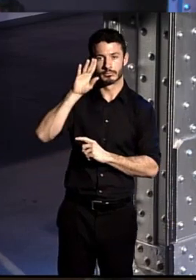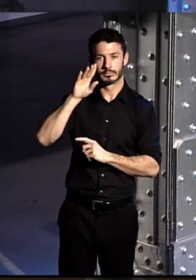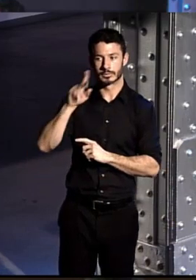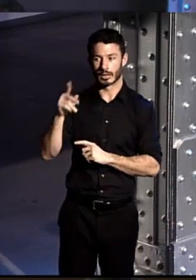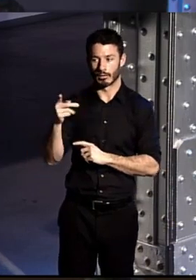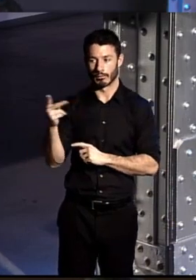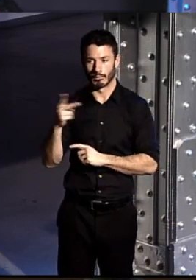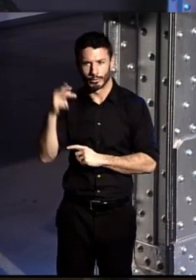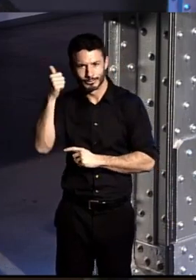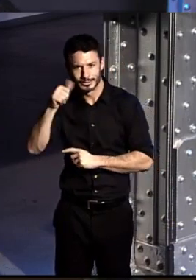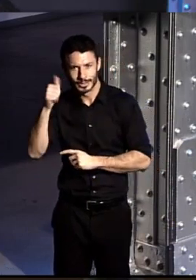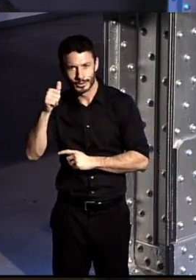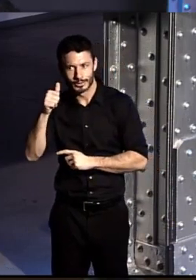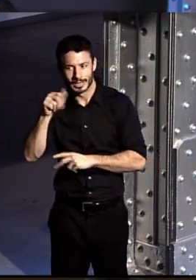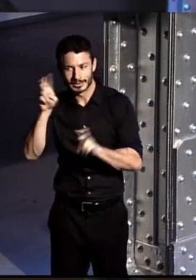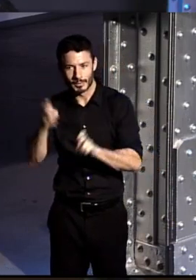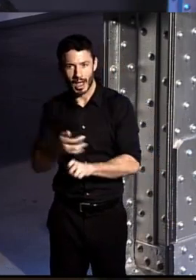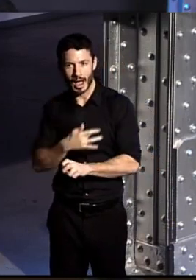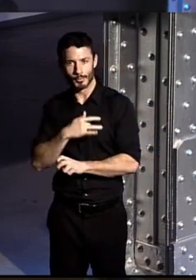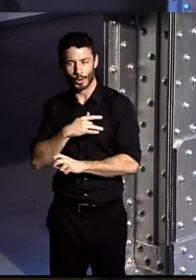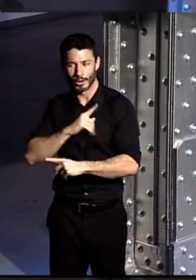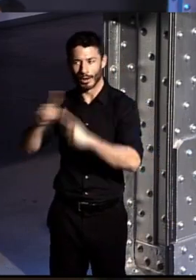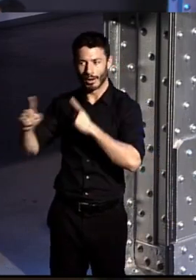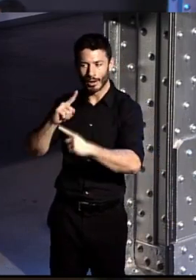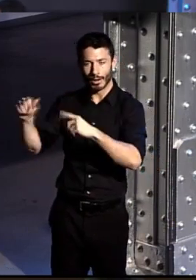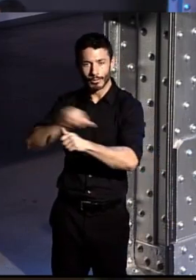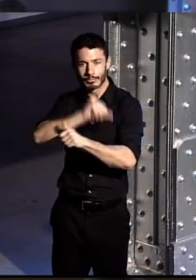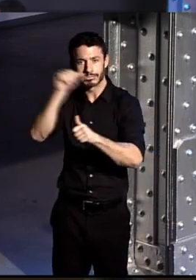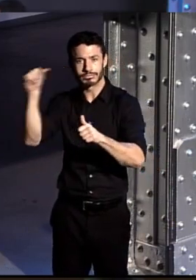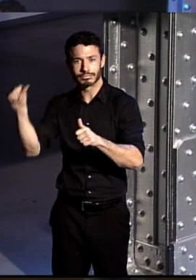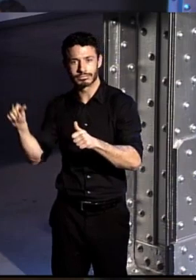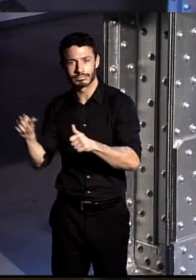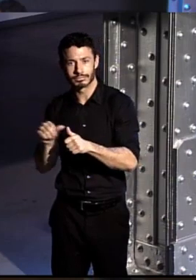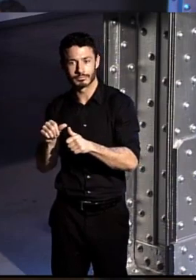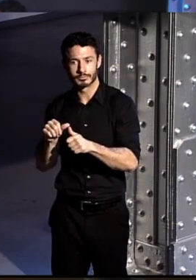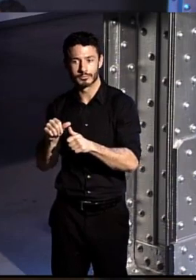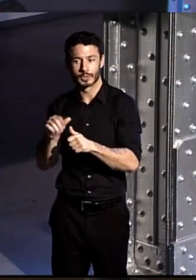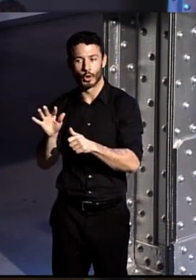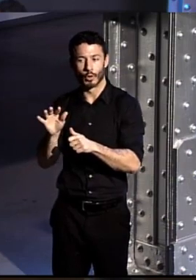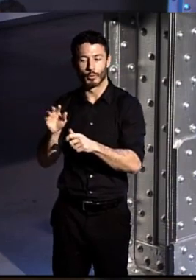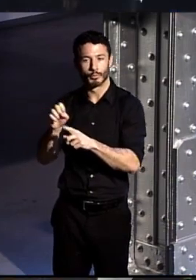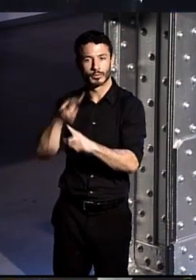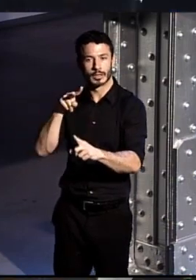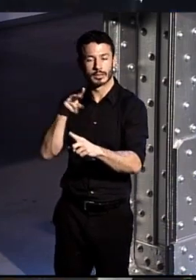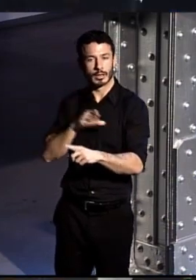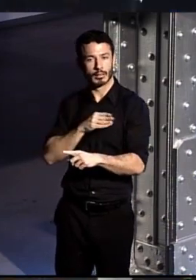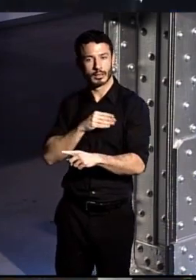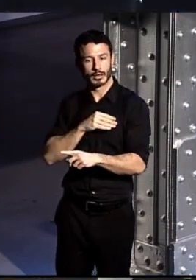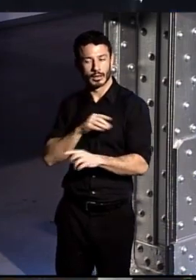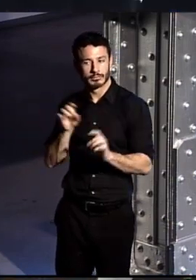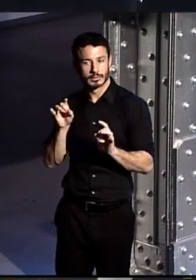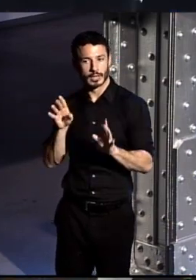precisamente entre varones. Es el tema del amor el que está dominando ese diálogo y eso, visto con mucha ternura, con mucha